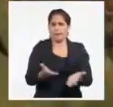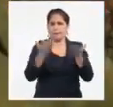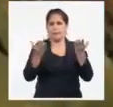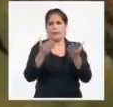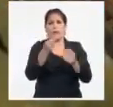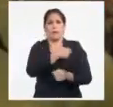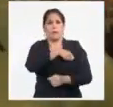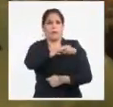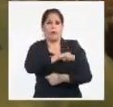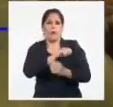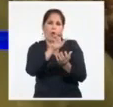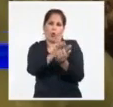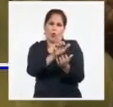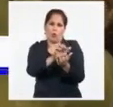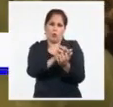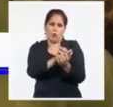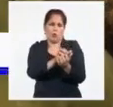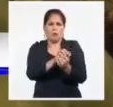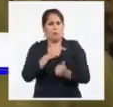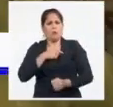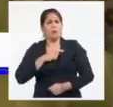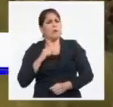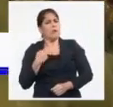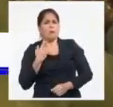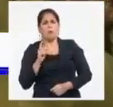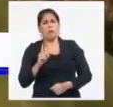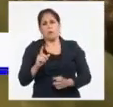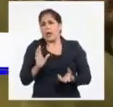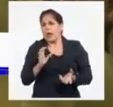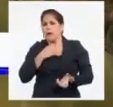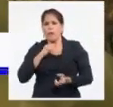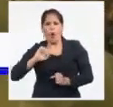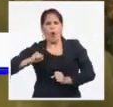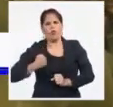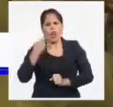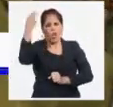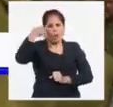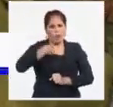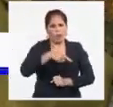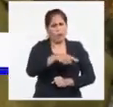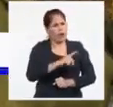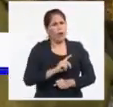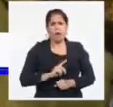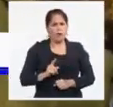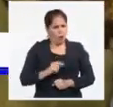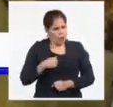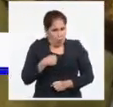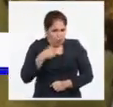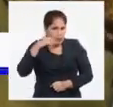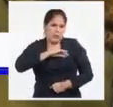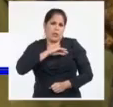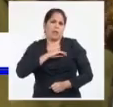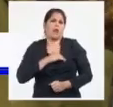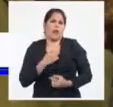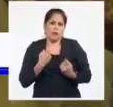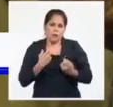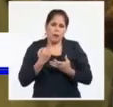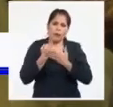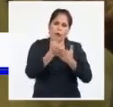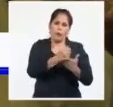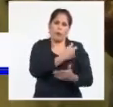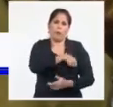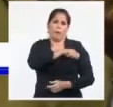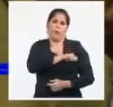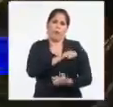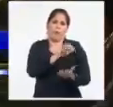Gorilo. No necesariamente tiene que ser una orden, sino que es necesario ayudar al pueblo,